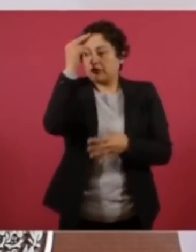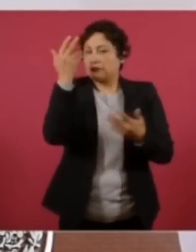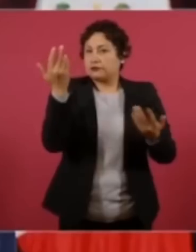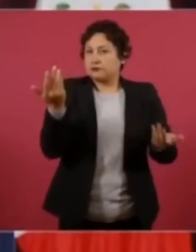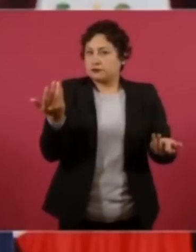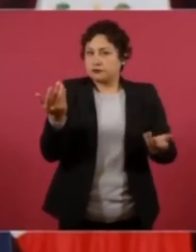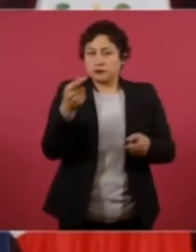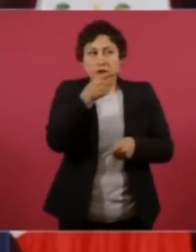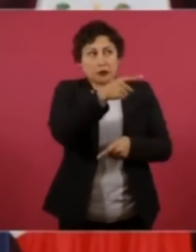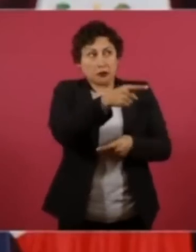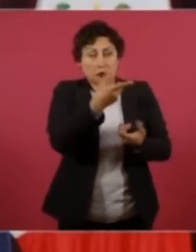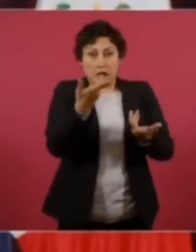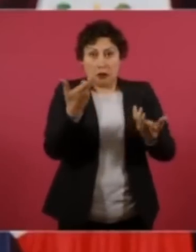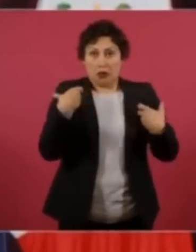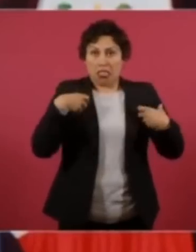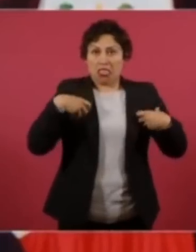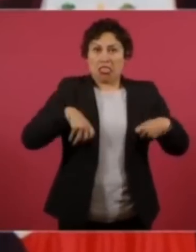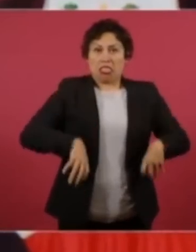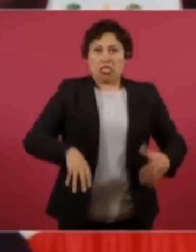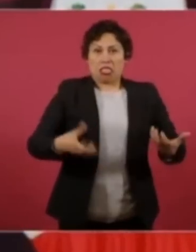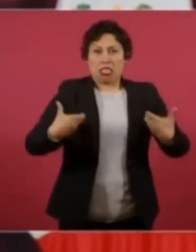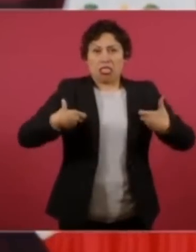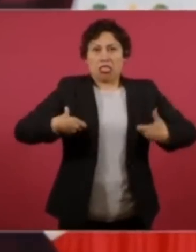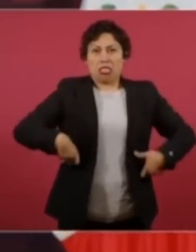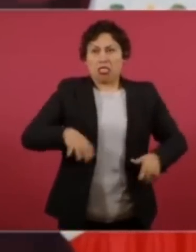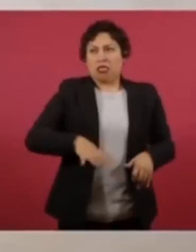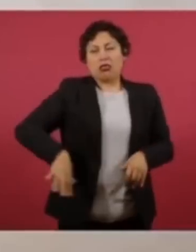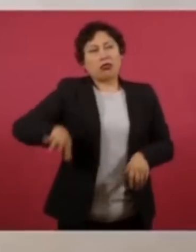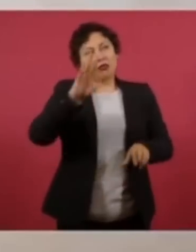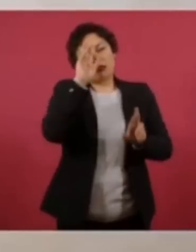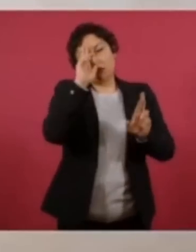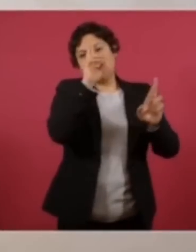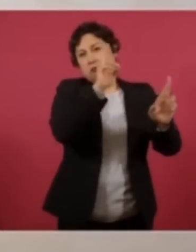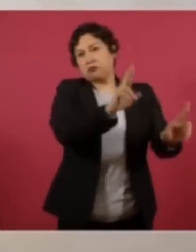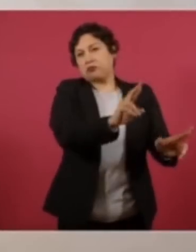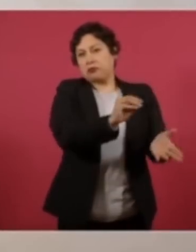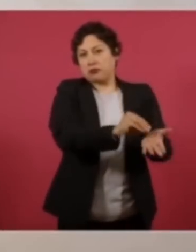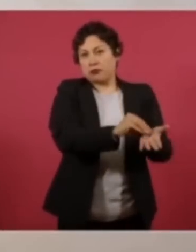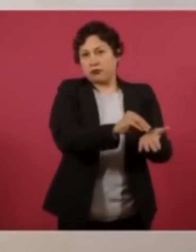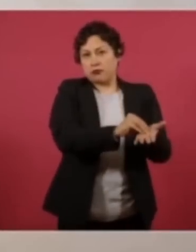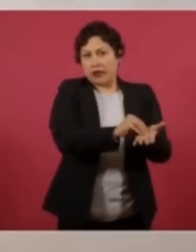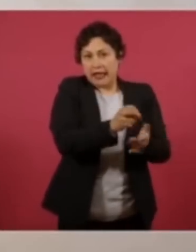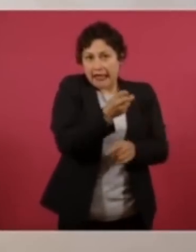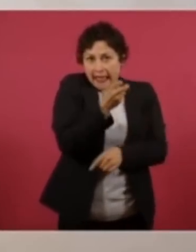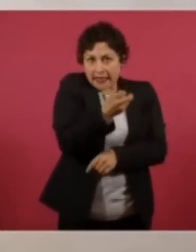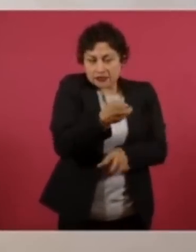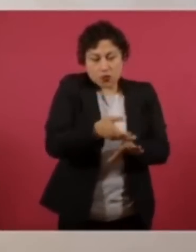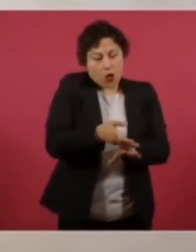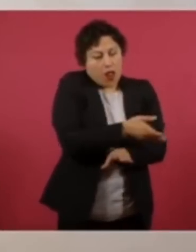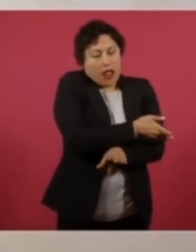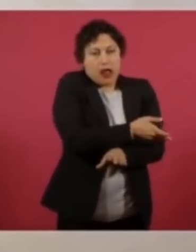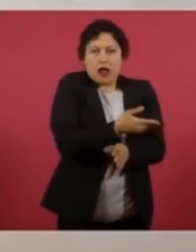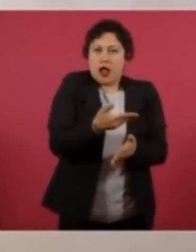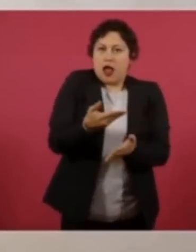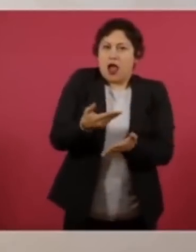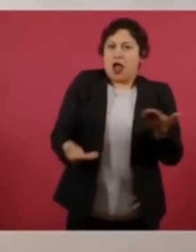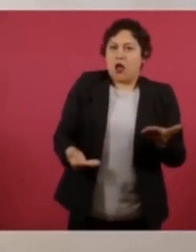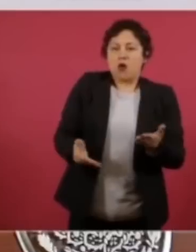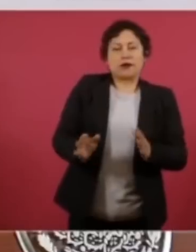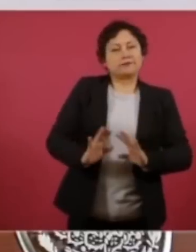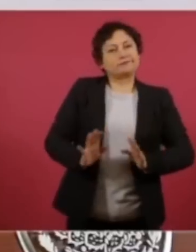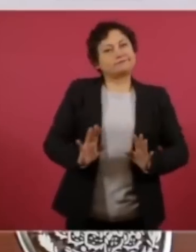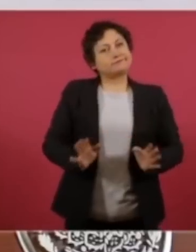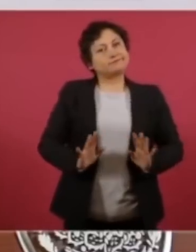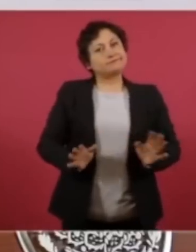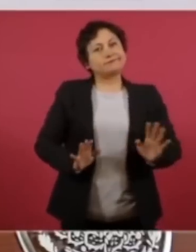y no perdieran ni siquiera su respetabilidad, ya eso ya no existe. Ahora la